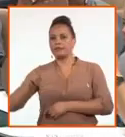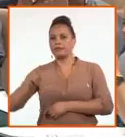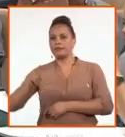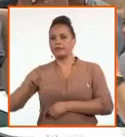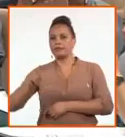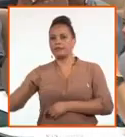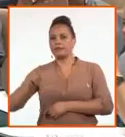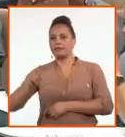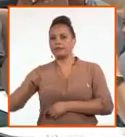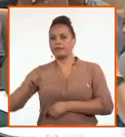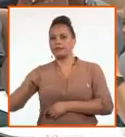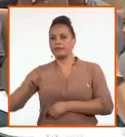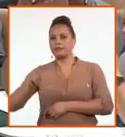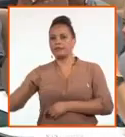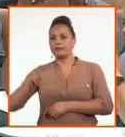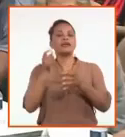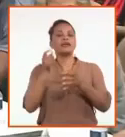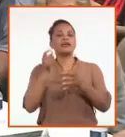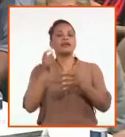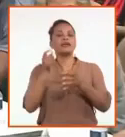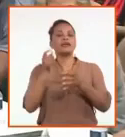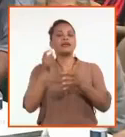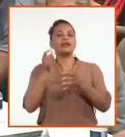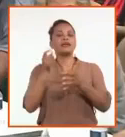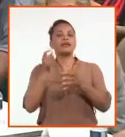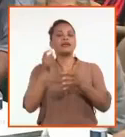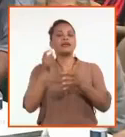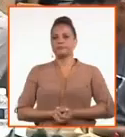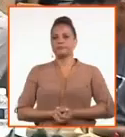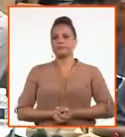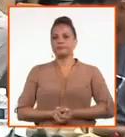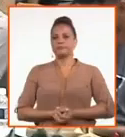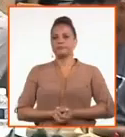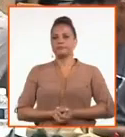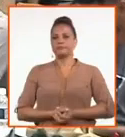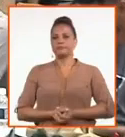necesitan de la Federación Estudiantil Universitaria. No